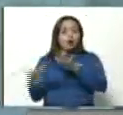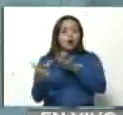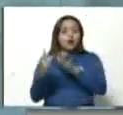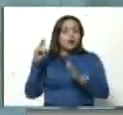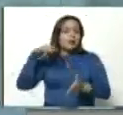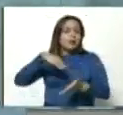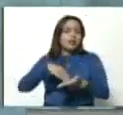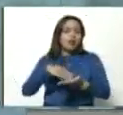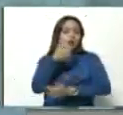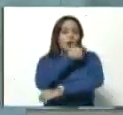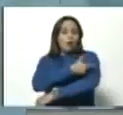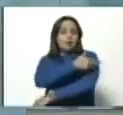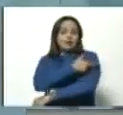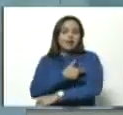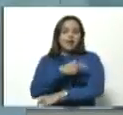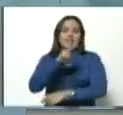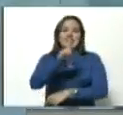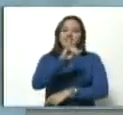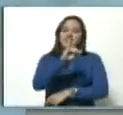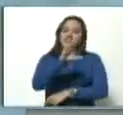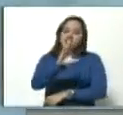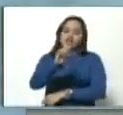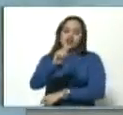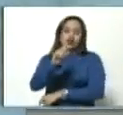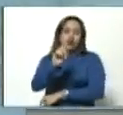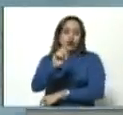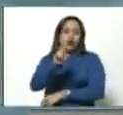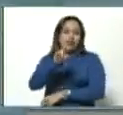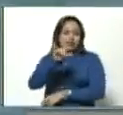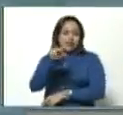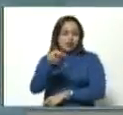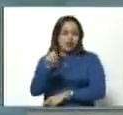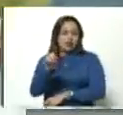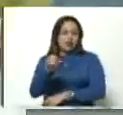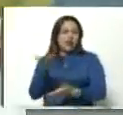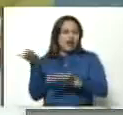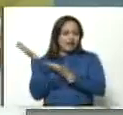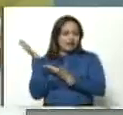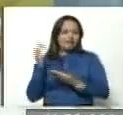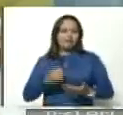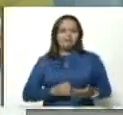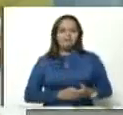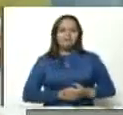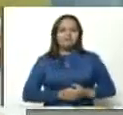Miranda, al Victorino Santaella, y está la ministra Gabriela Jiménez. Vamos a verla.